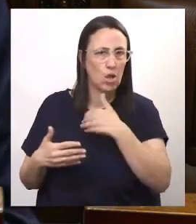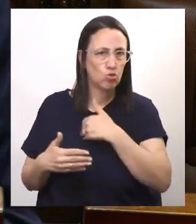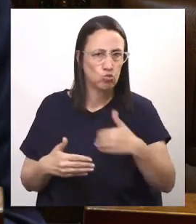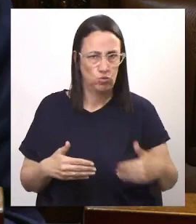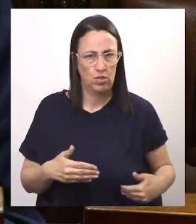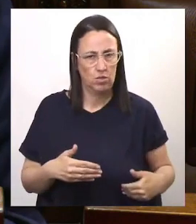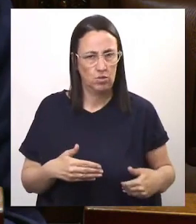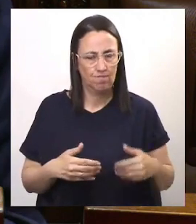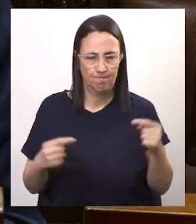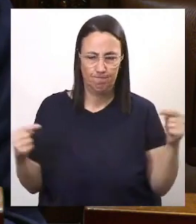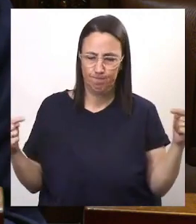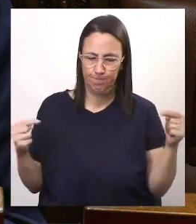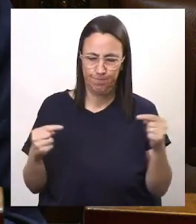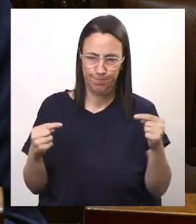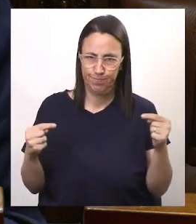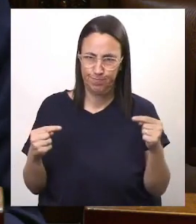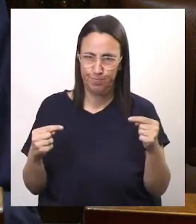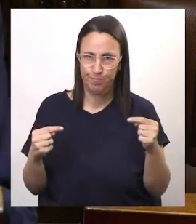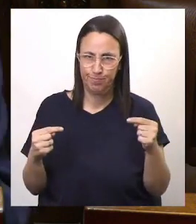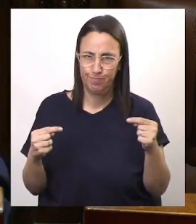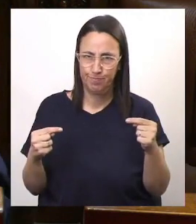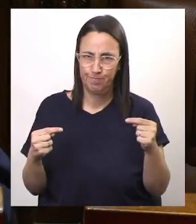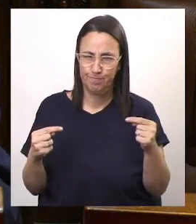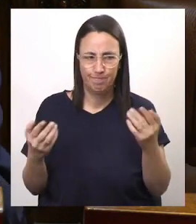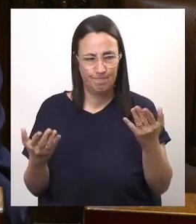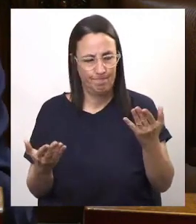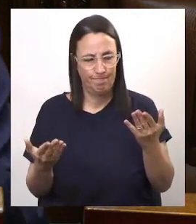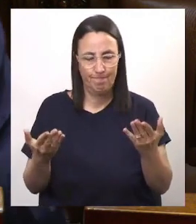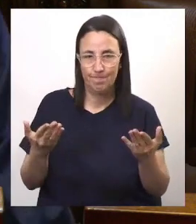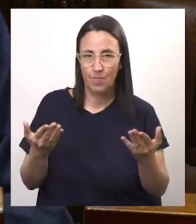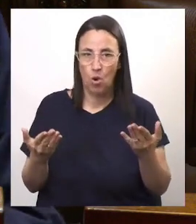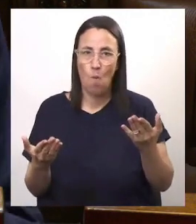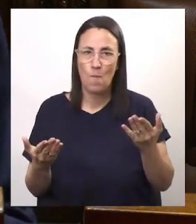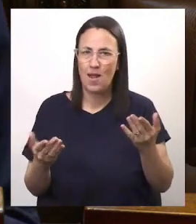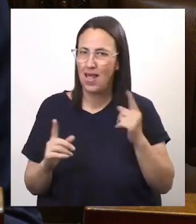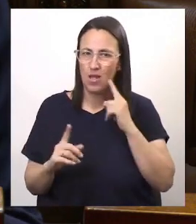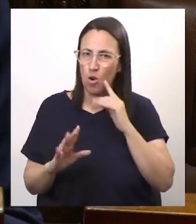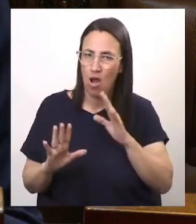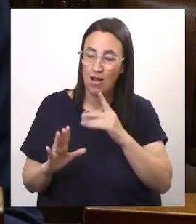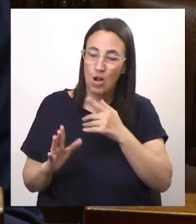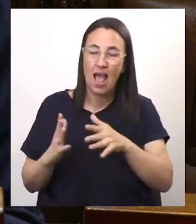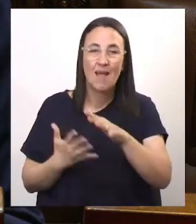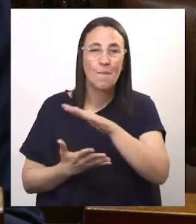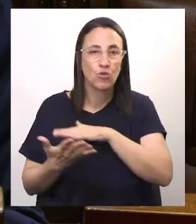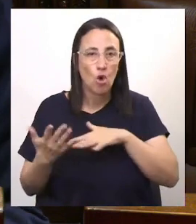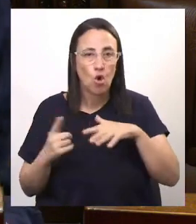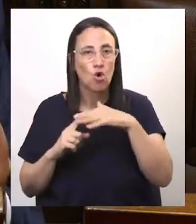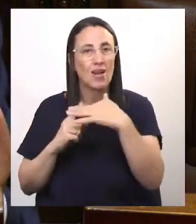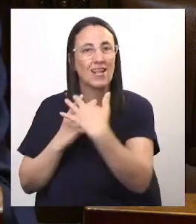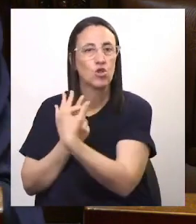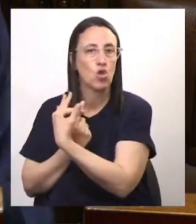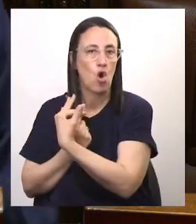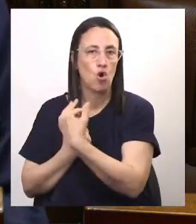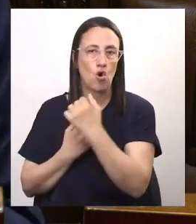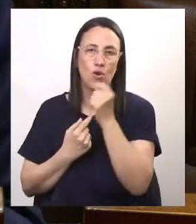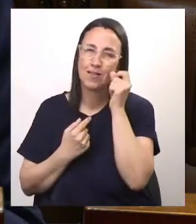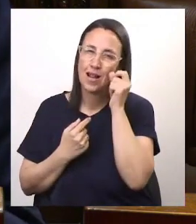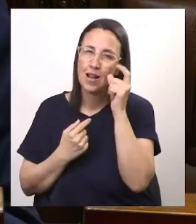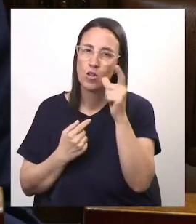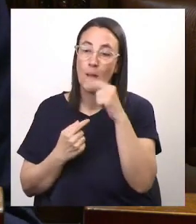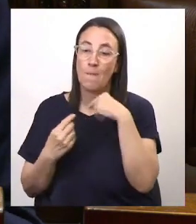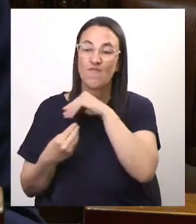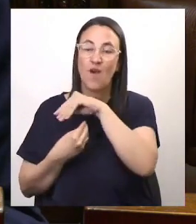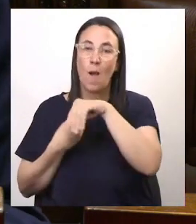forma no condecían con lo que era el ambiente intelectual de